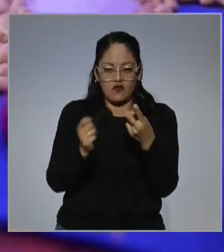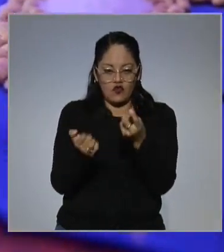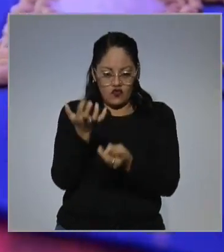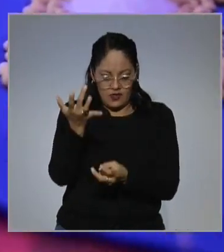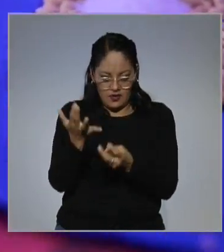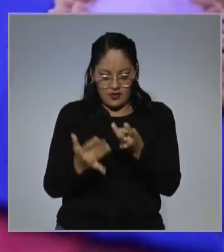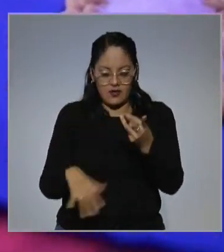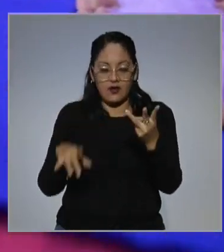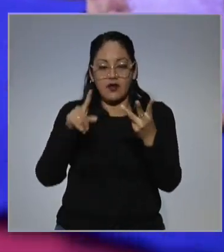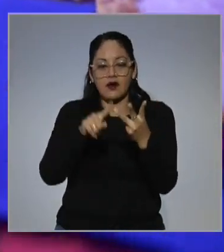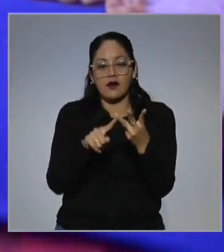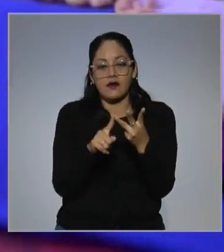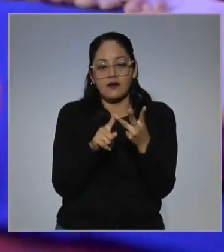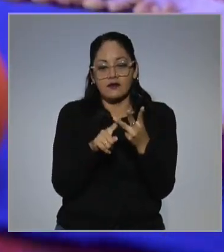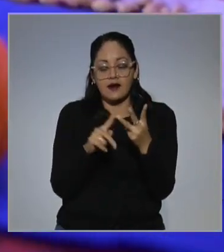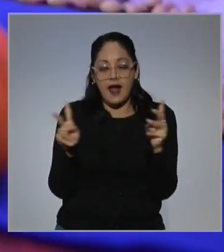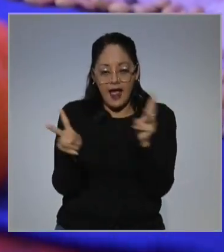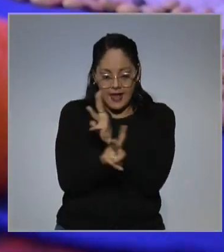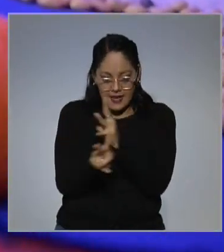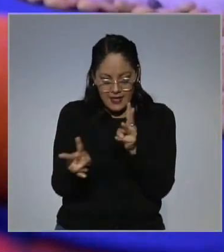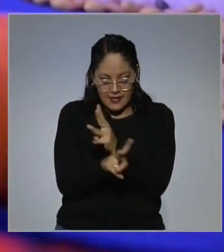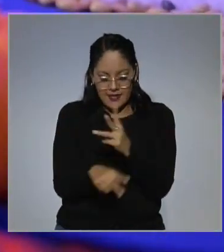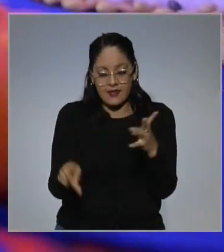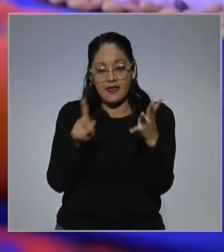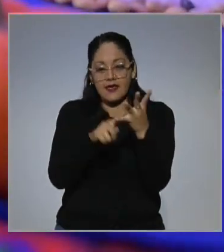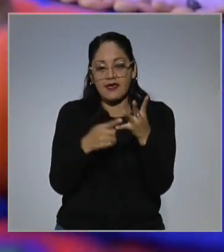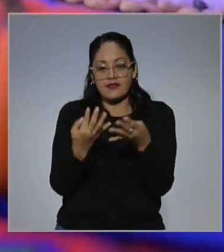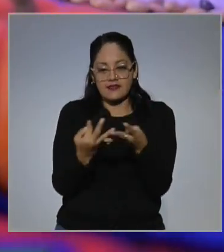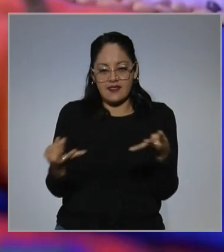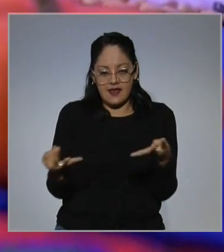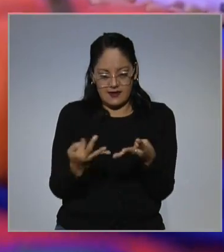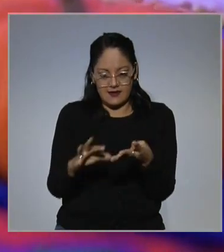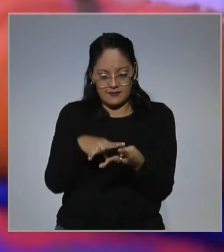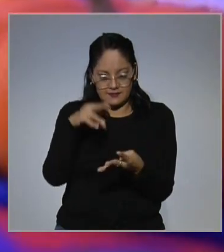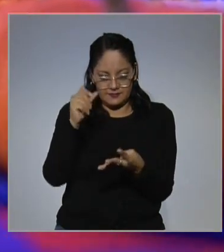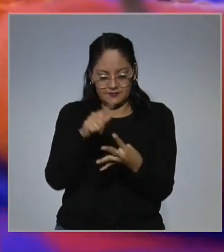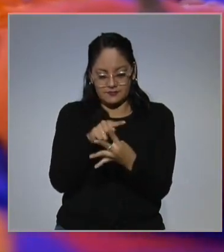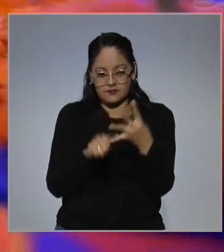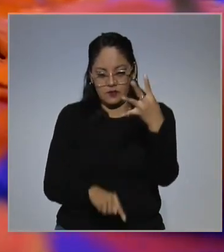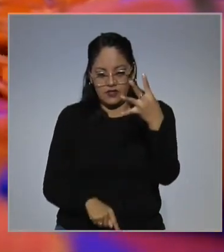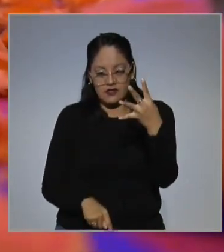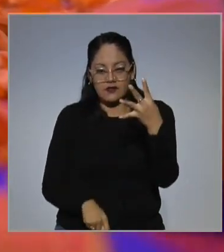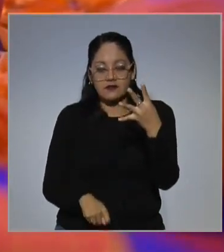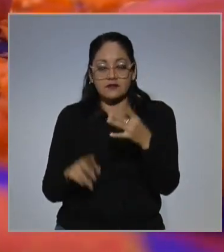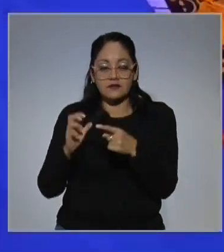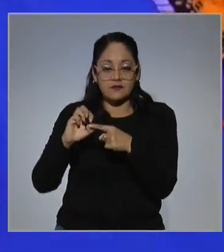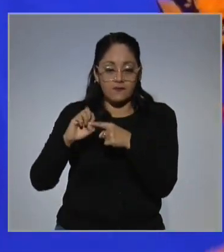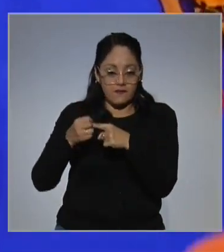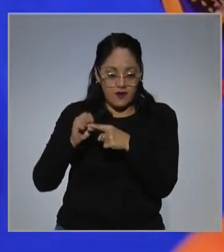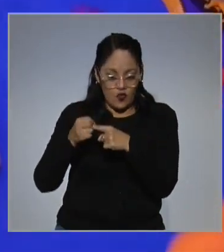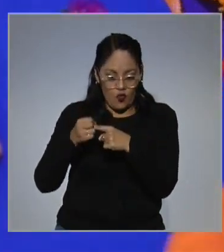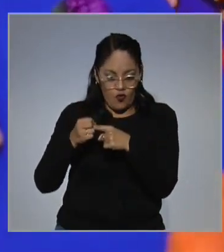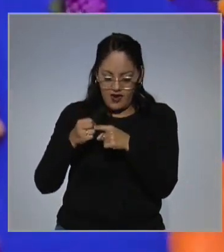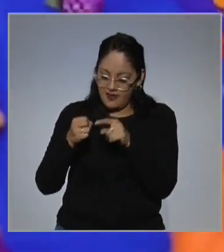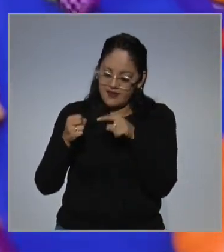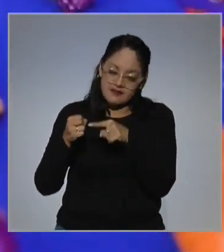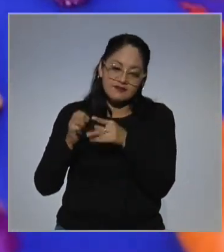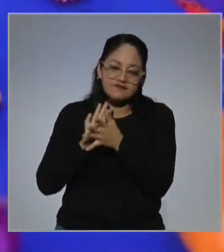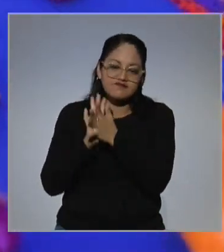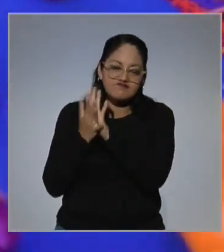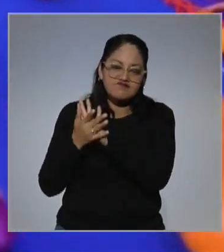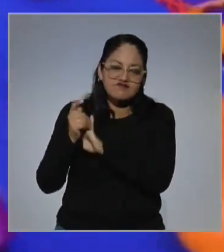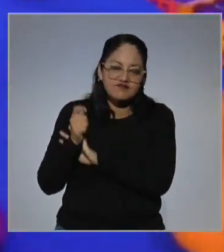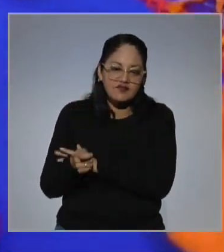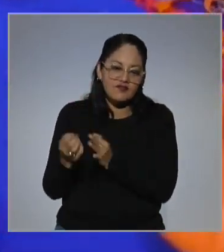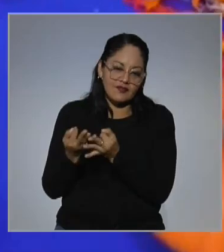fuego, el aire y la tierra. El frijol representa